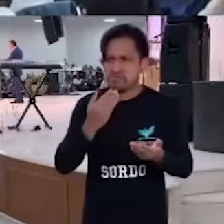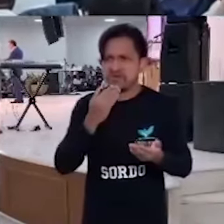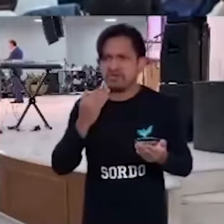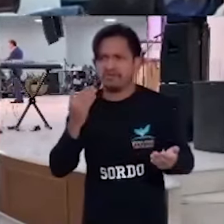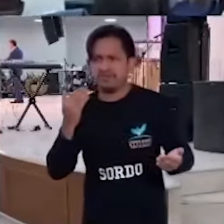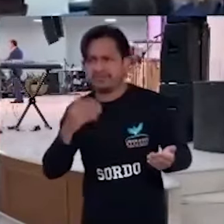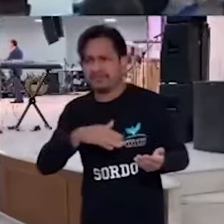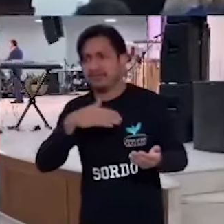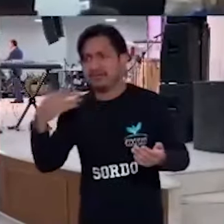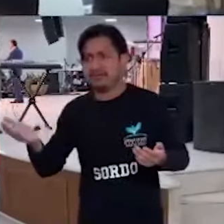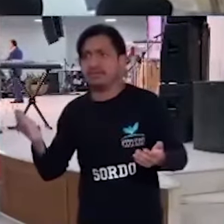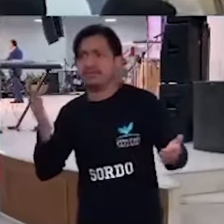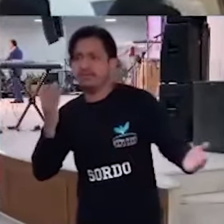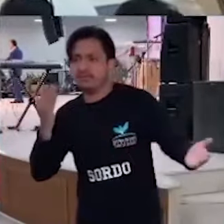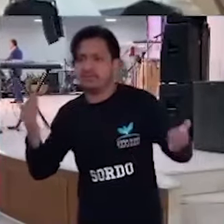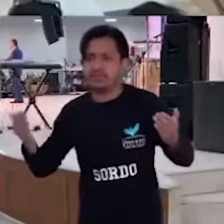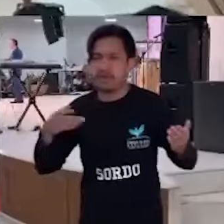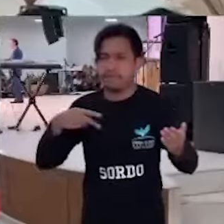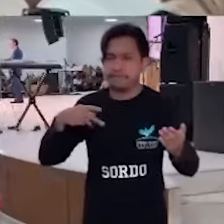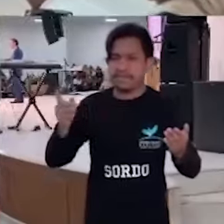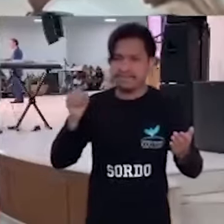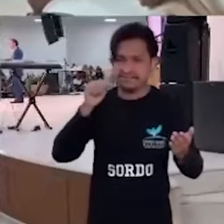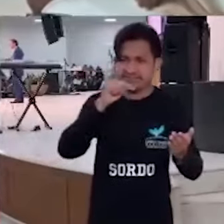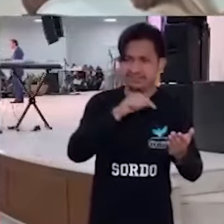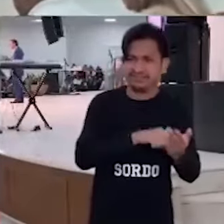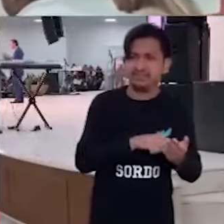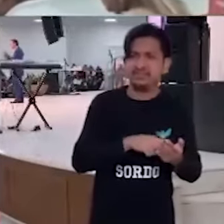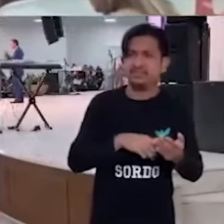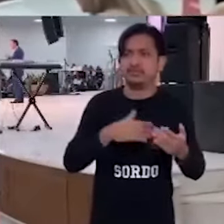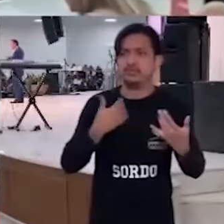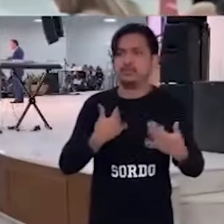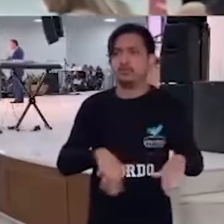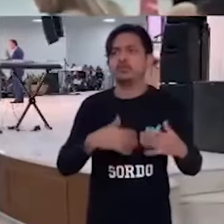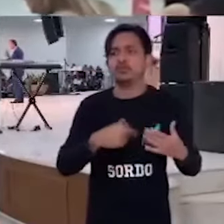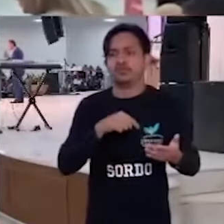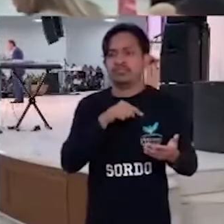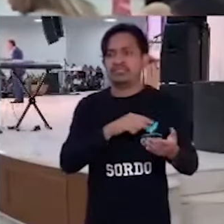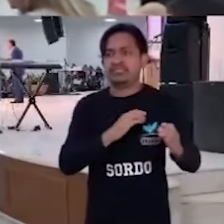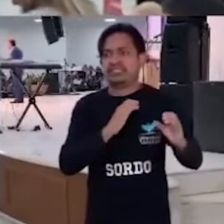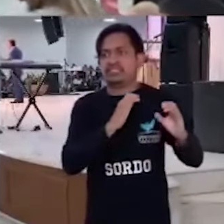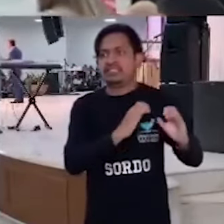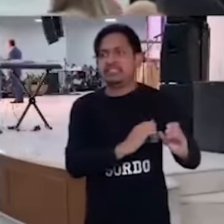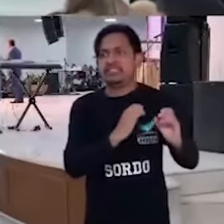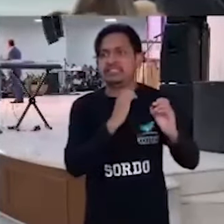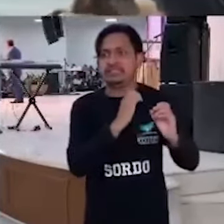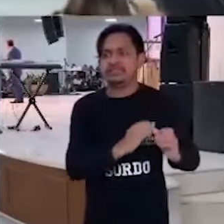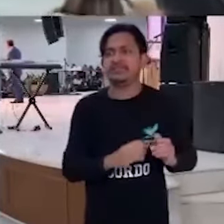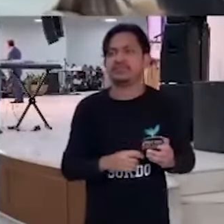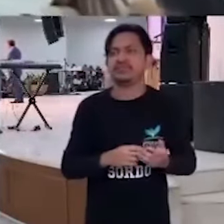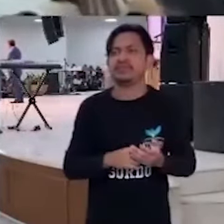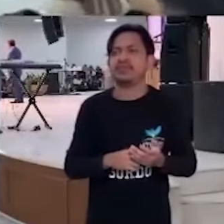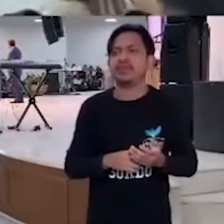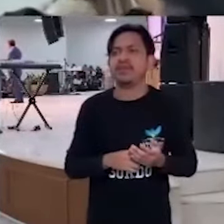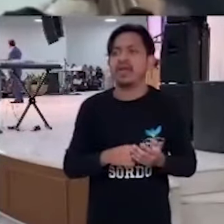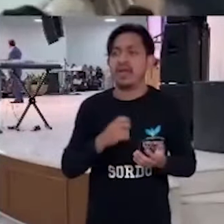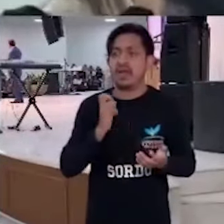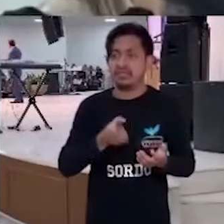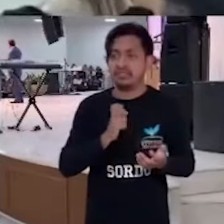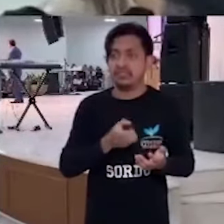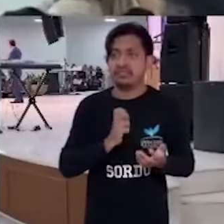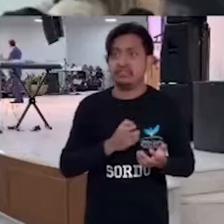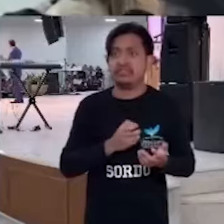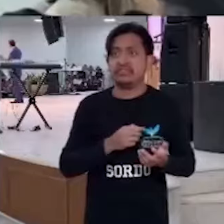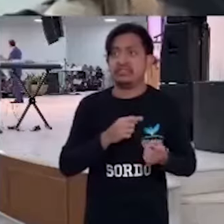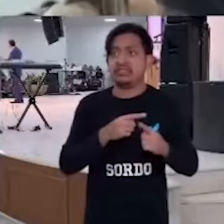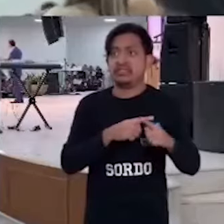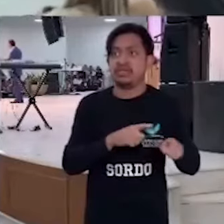privacidad también tiene un lado muy peligroso. Y eso es cuando lo haces con otra mujer que no es tu esposa, o